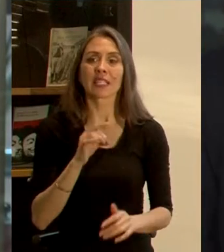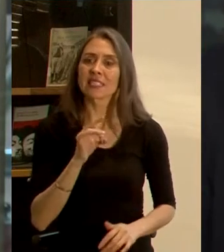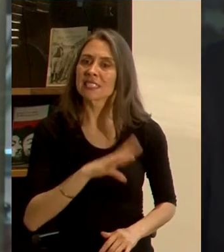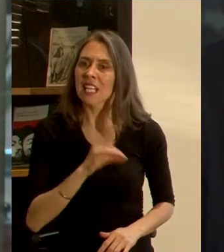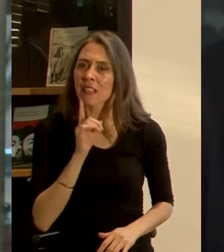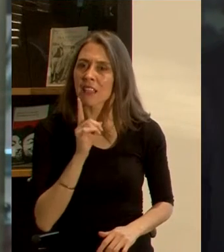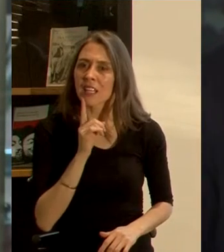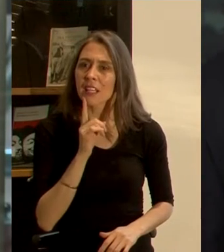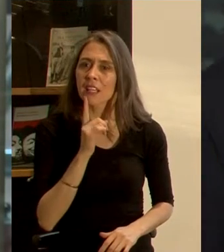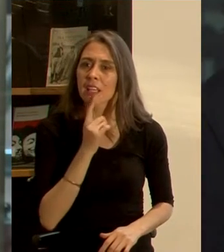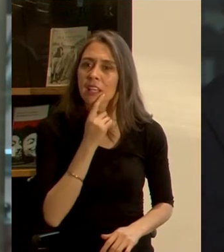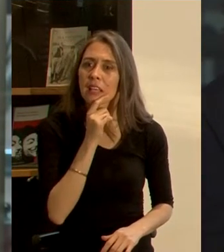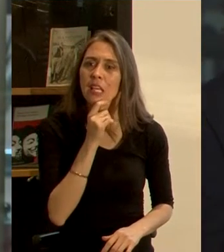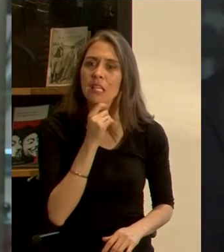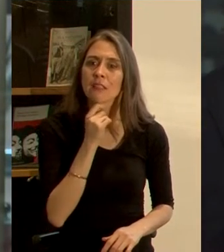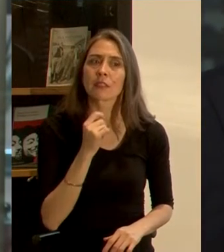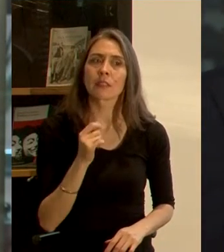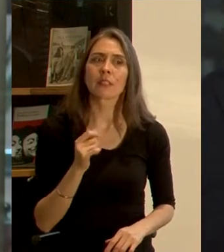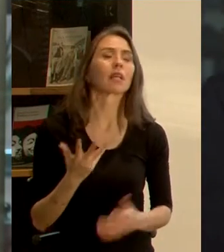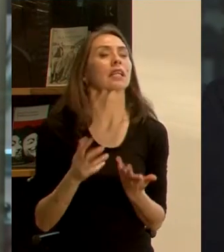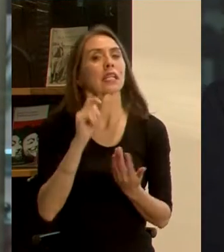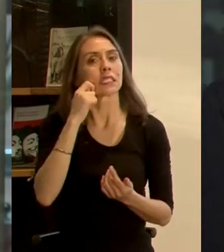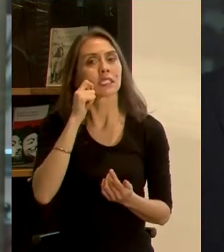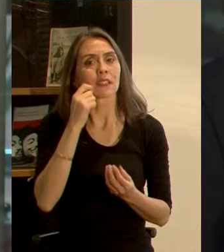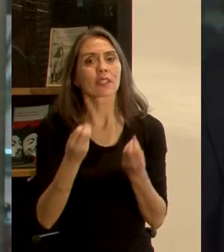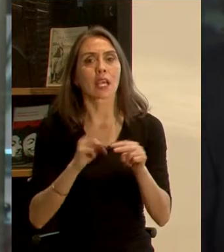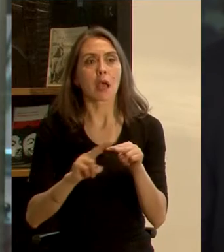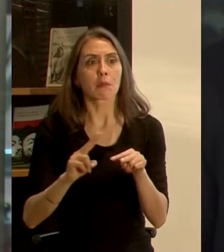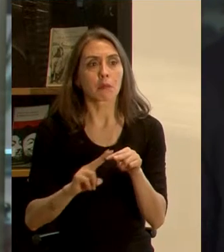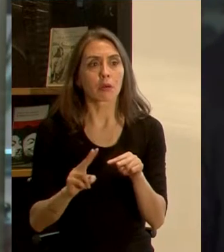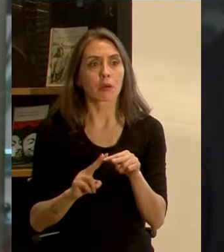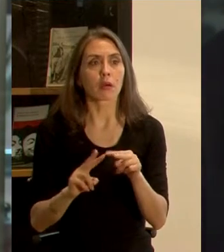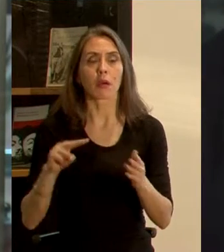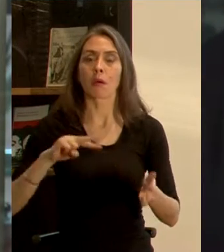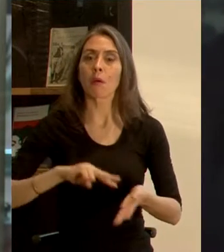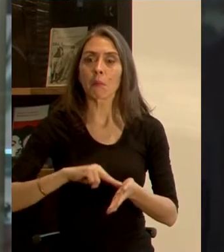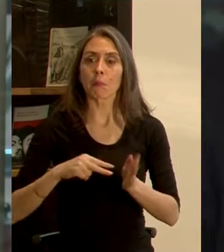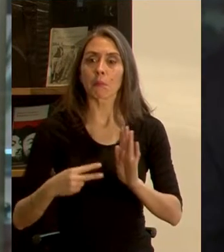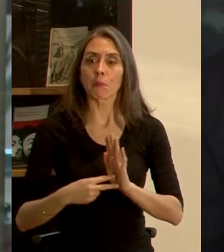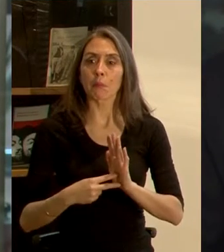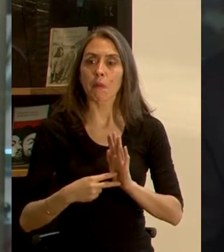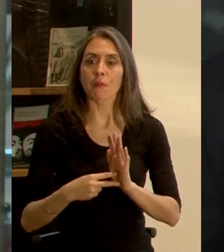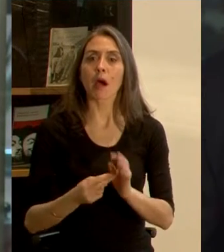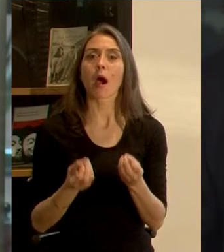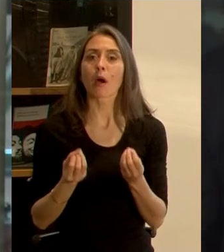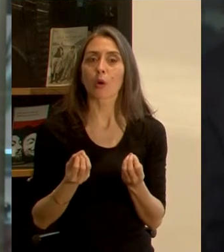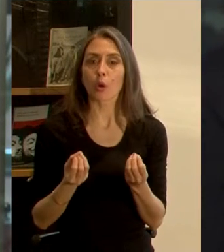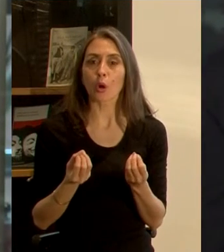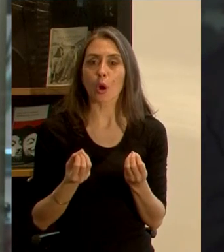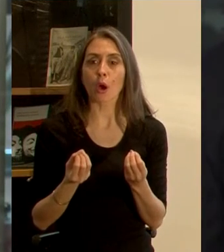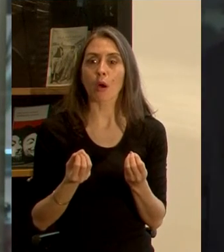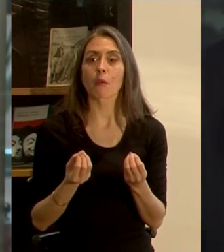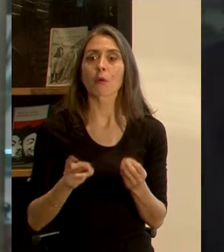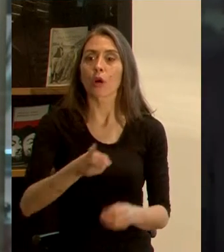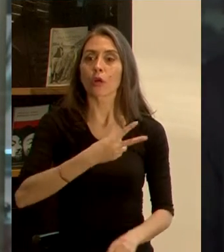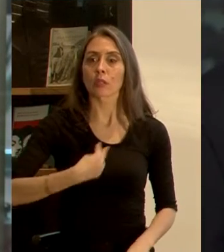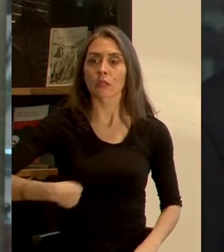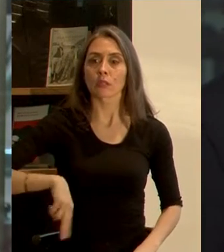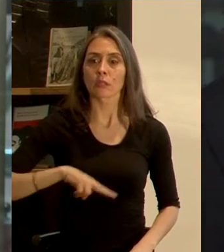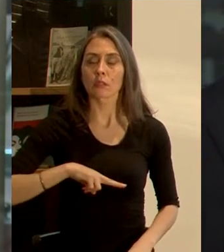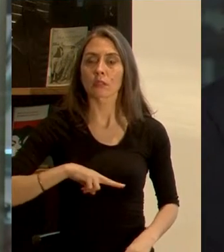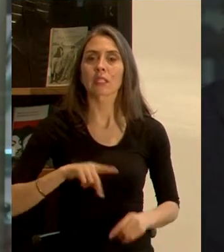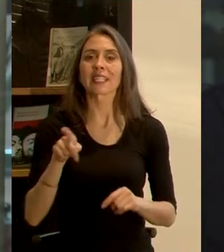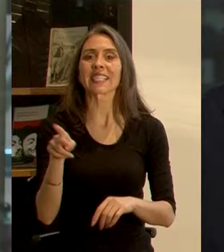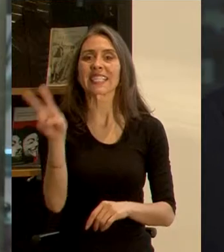del planeta. ¿Y qué significa eso? ¿Qué vamos a hacer? No solamente un problema de cómo vamos a rentabilizar nosotros eso, es